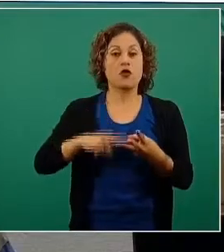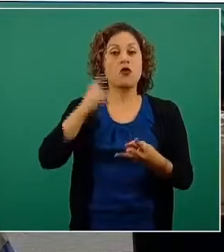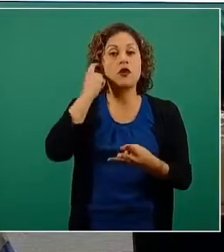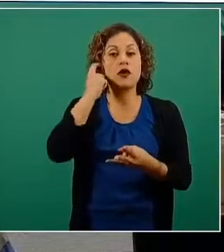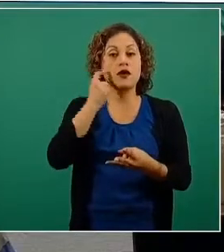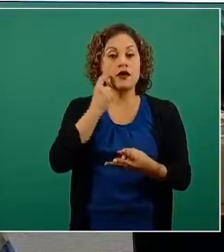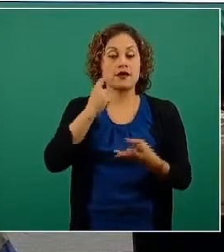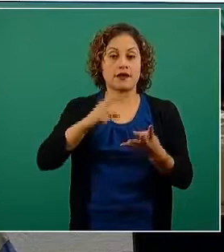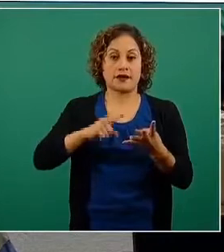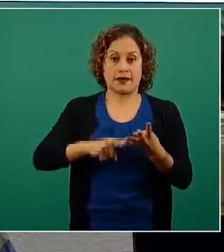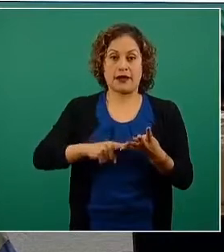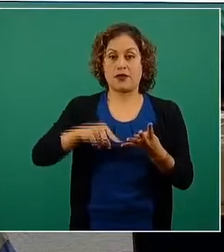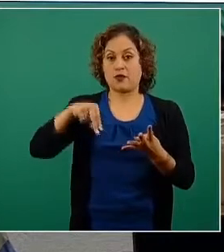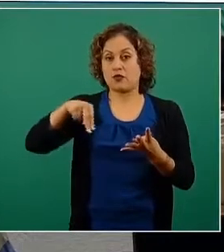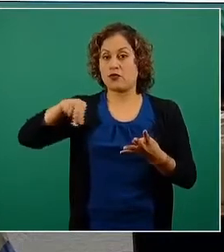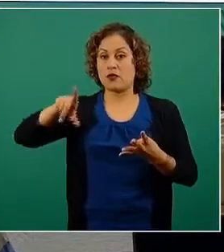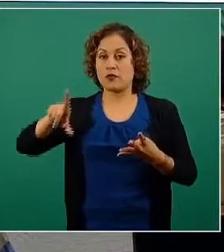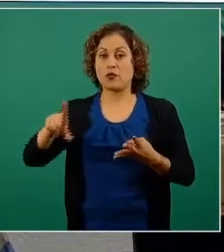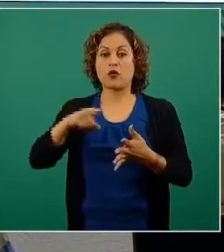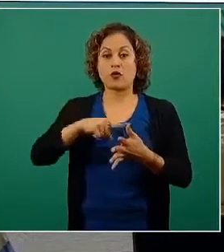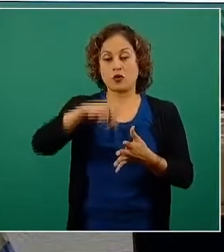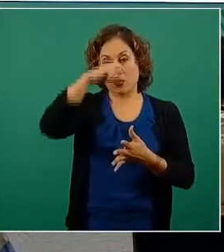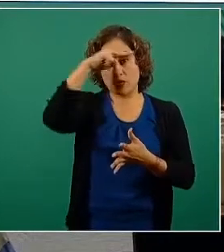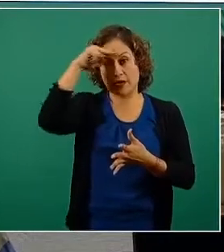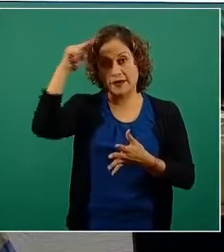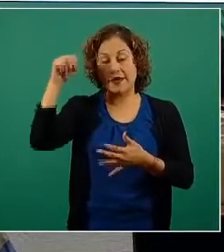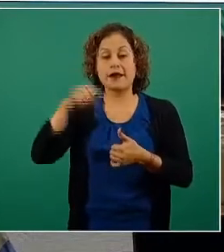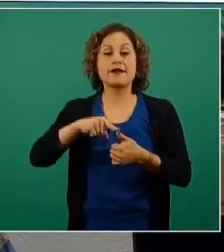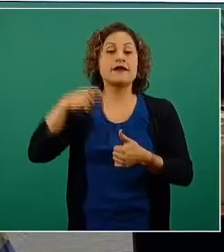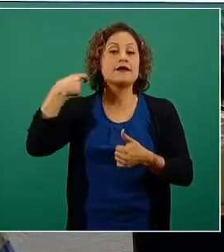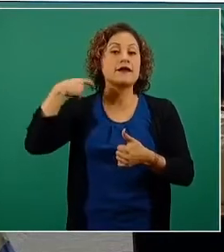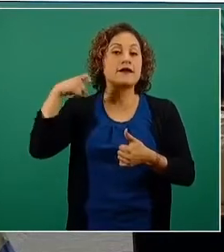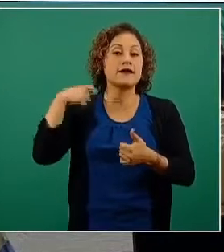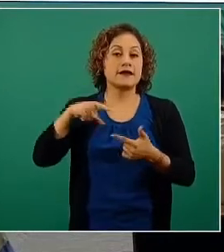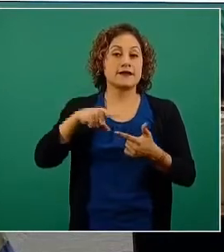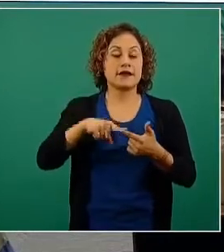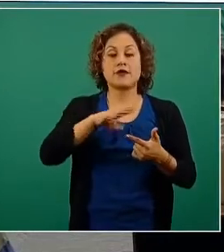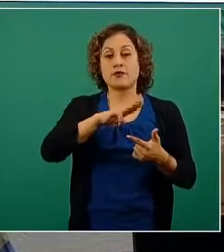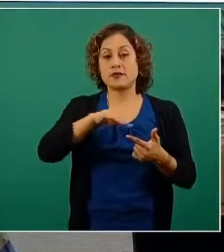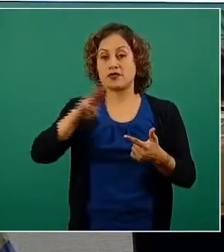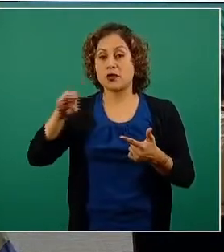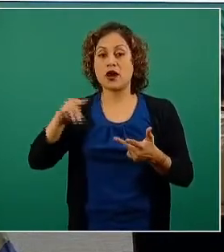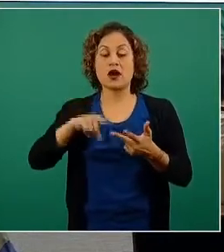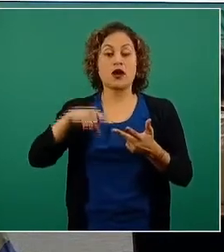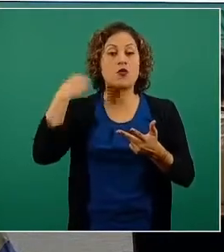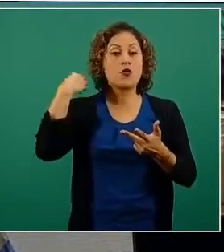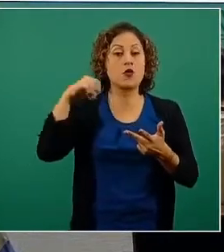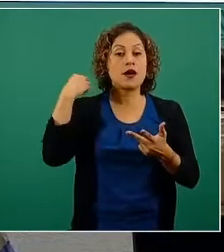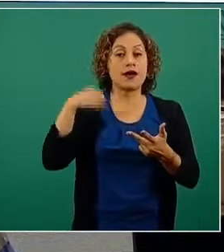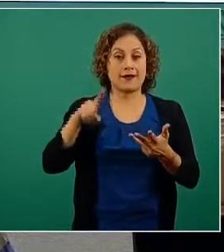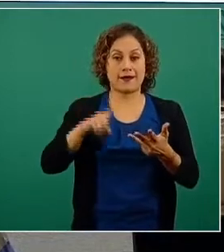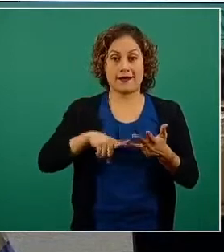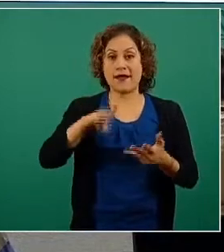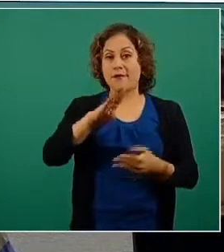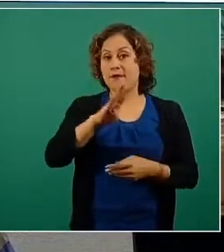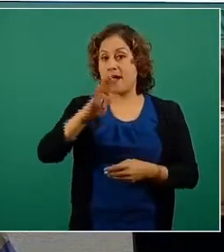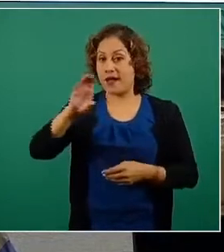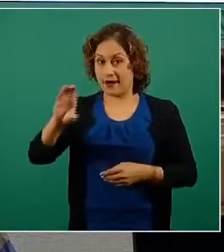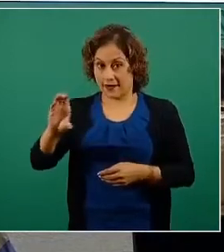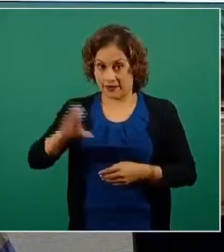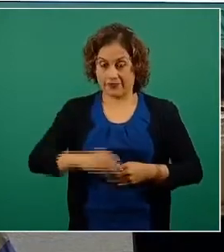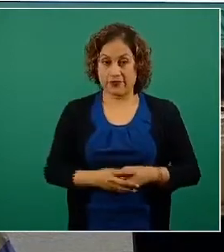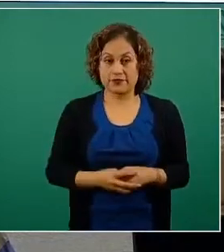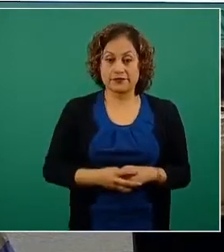León, Nayarit, Querétaro, Michoacán, Oaxaca y Baja California. Observen, me voy a acercar un poco, cómo,